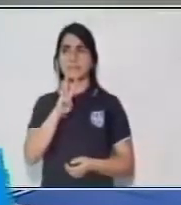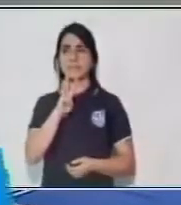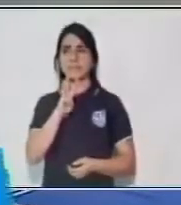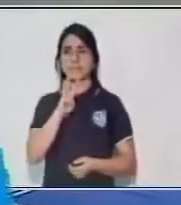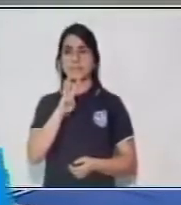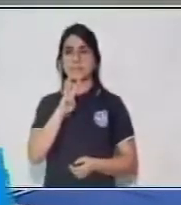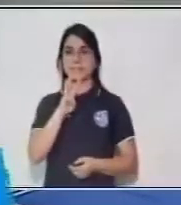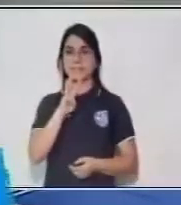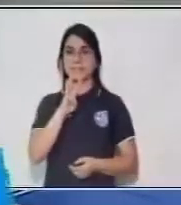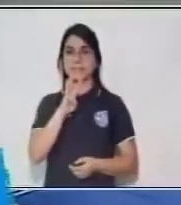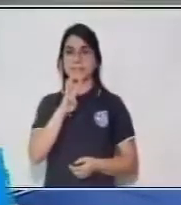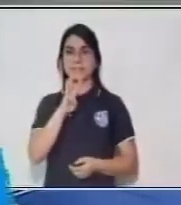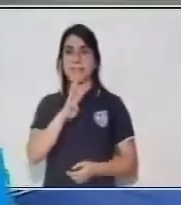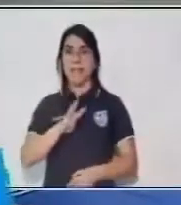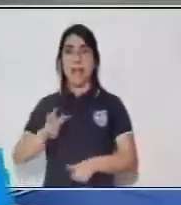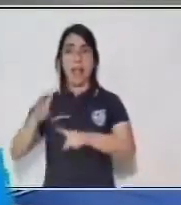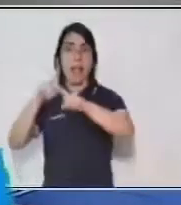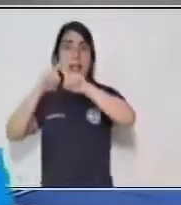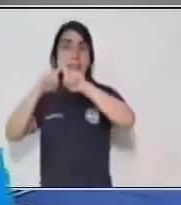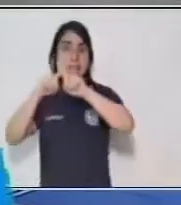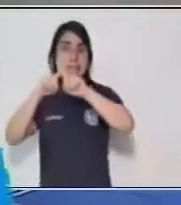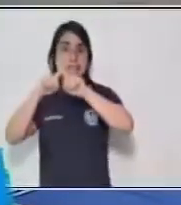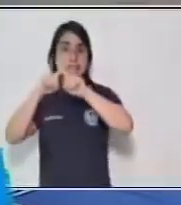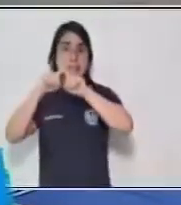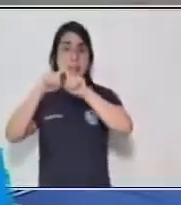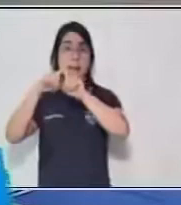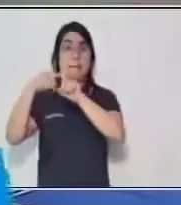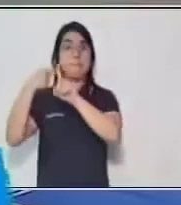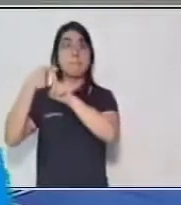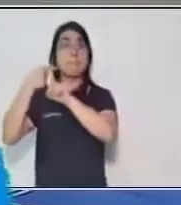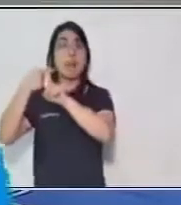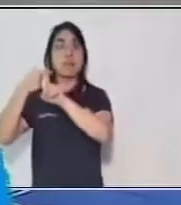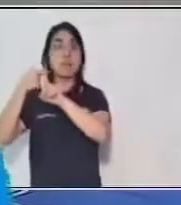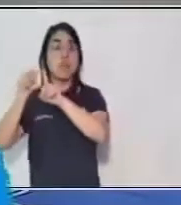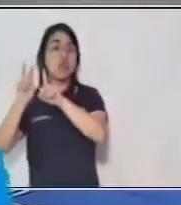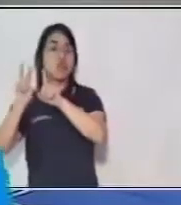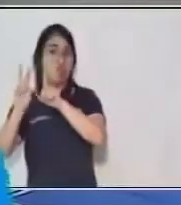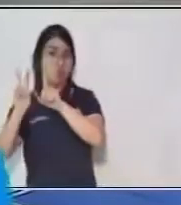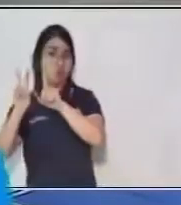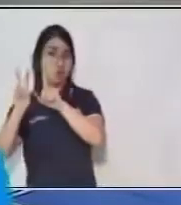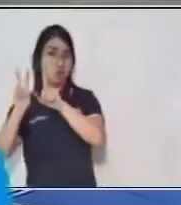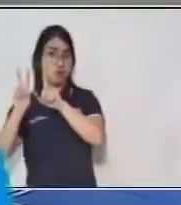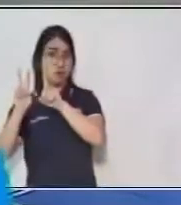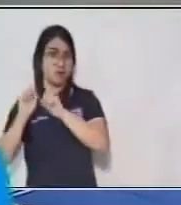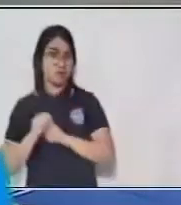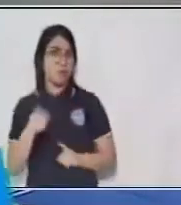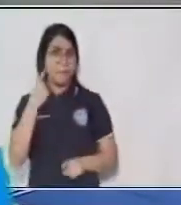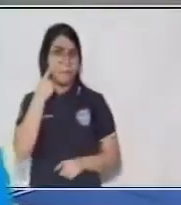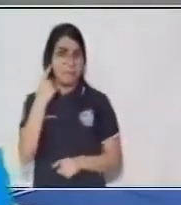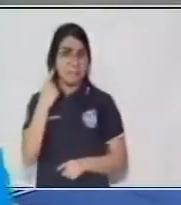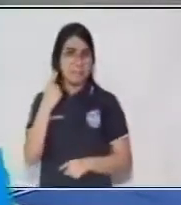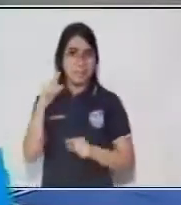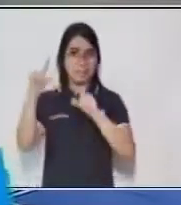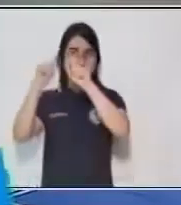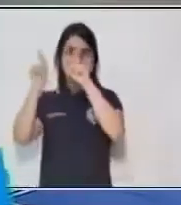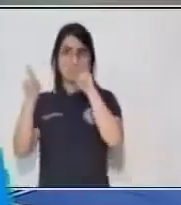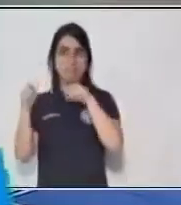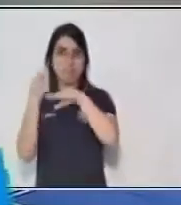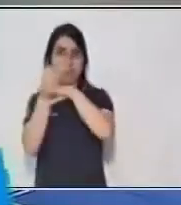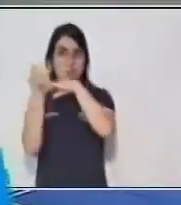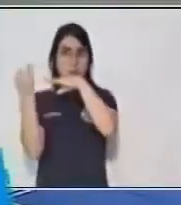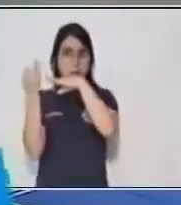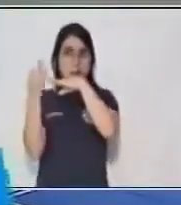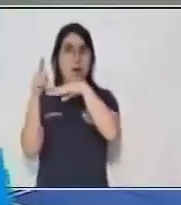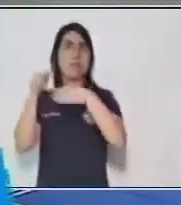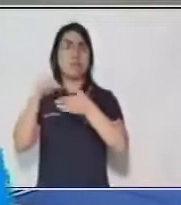elevado a la x más 2. Vemos que ahora el exponente es una suma. Esto nos va a